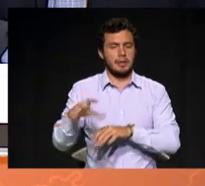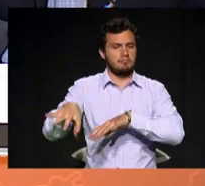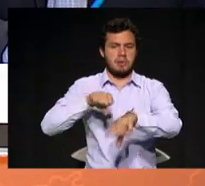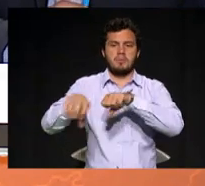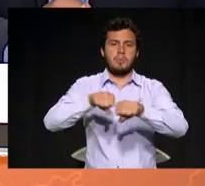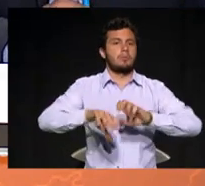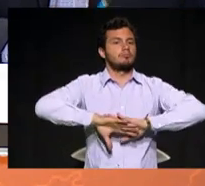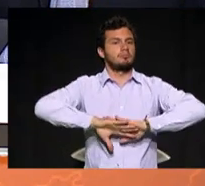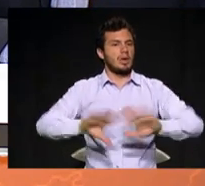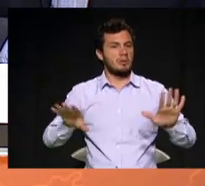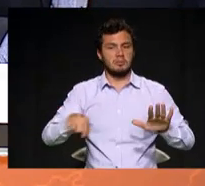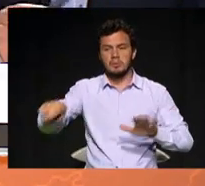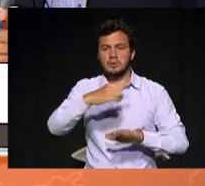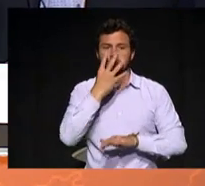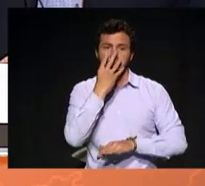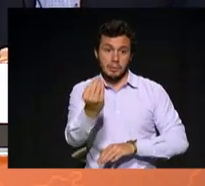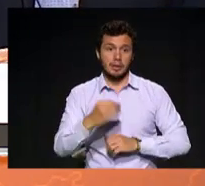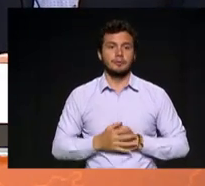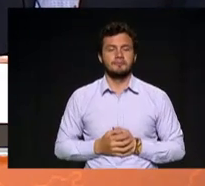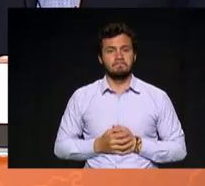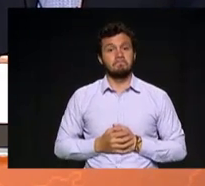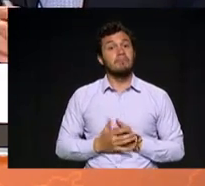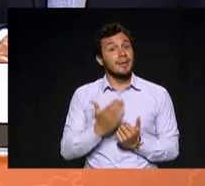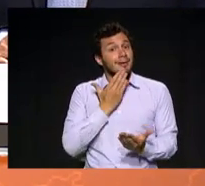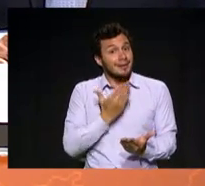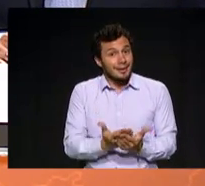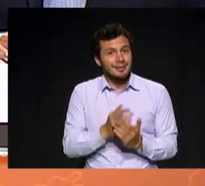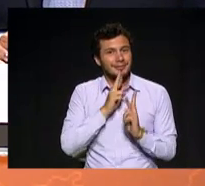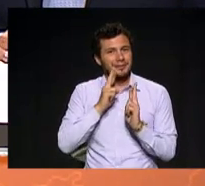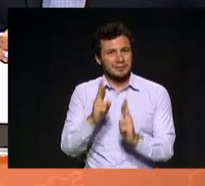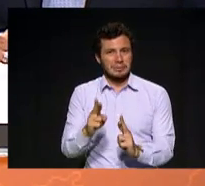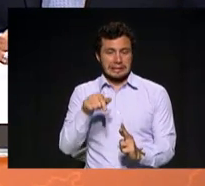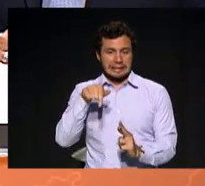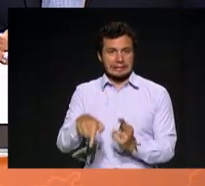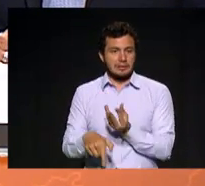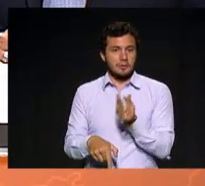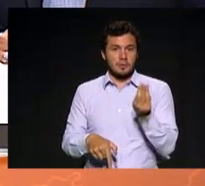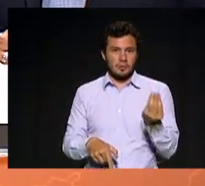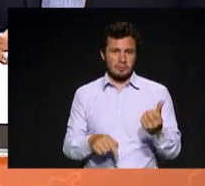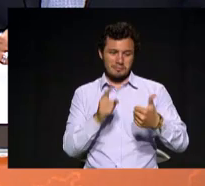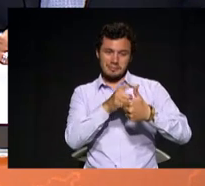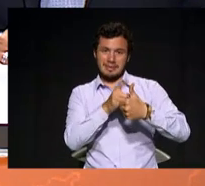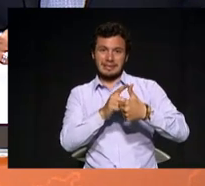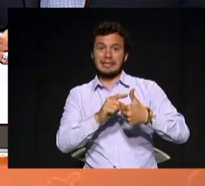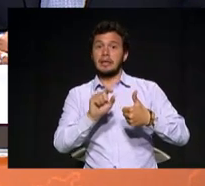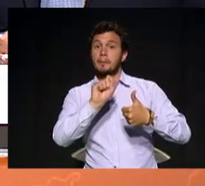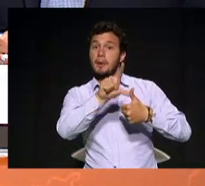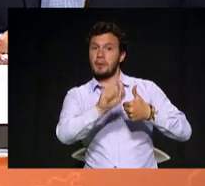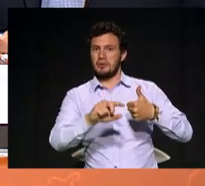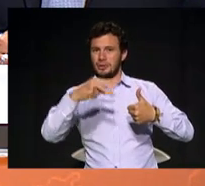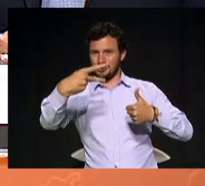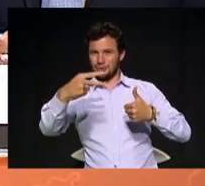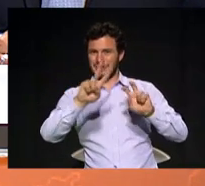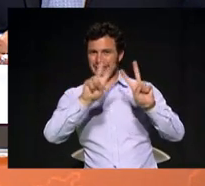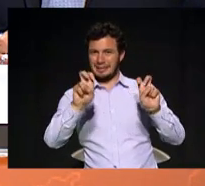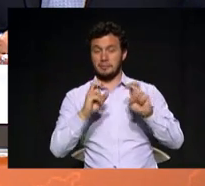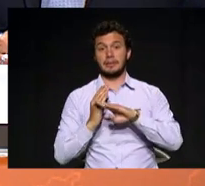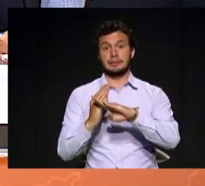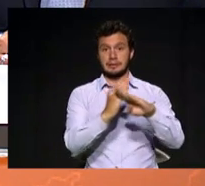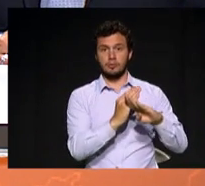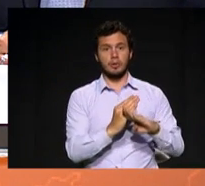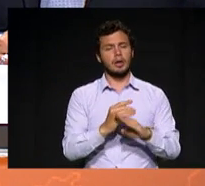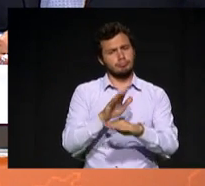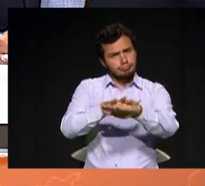candidato gracias por la respuesta termina entonces este bloque de dos preguntas de seguridad que pueden participar a través